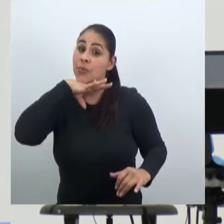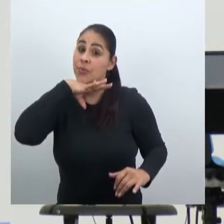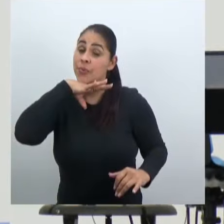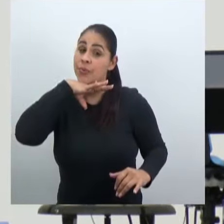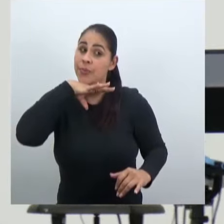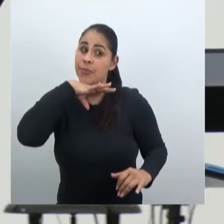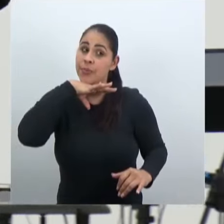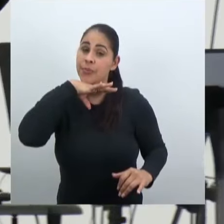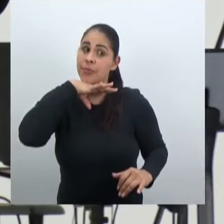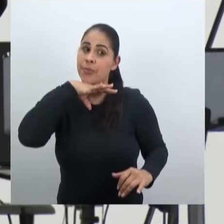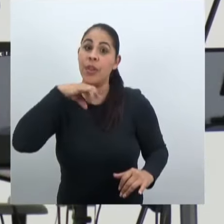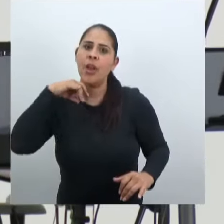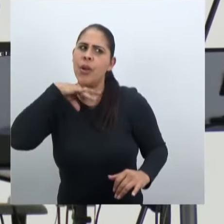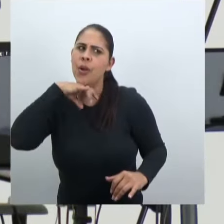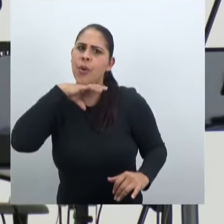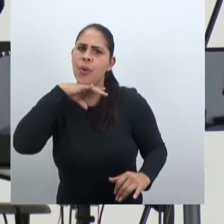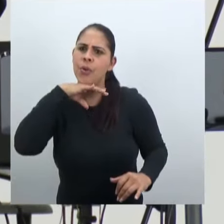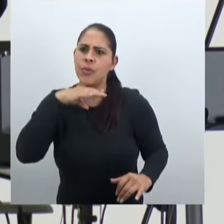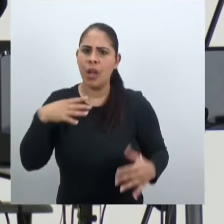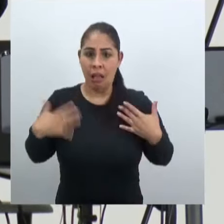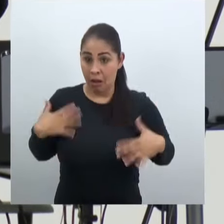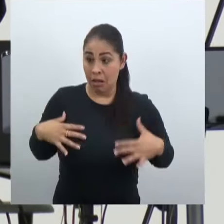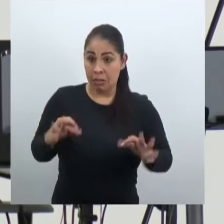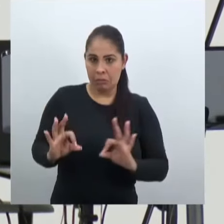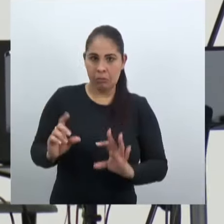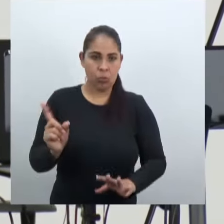Gozo no es alegría.